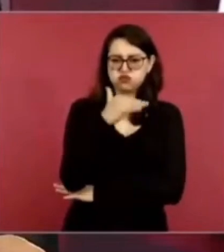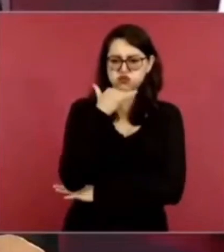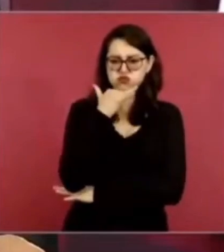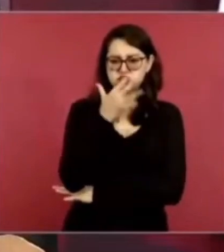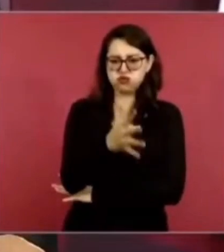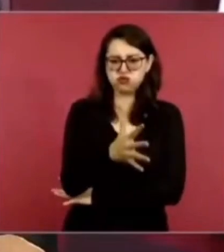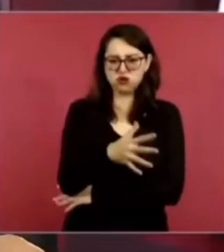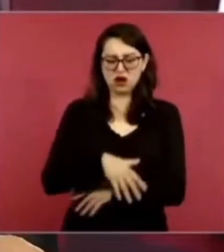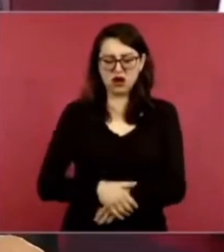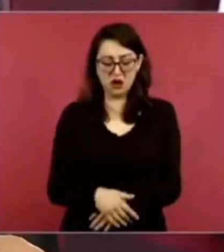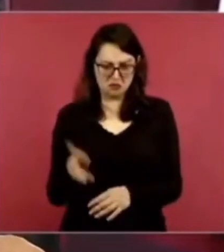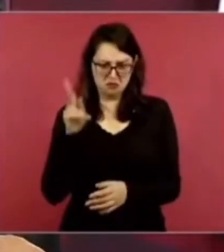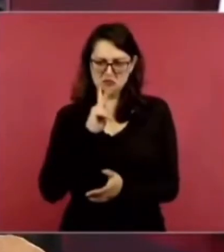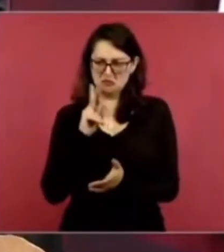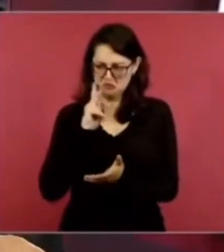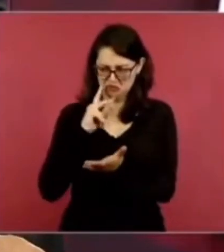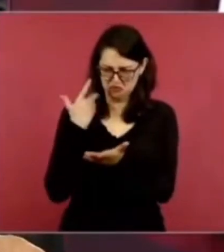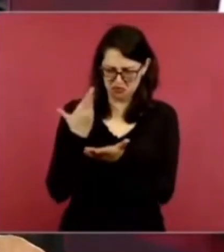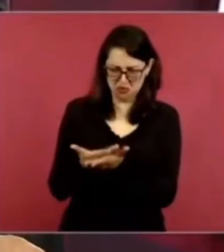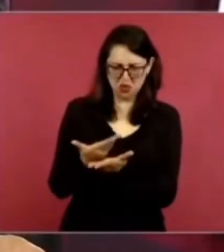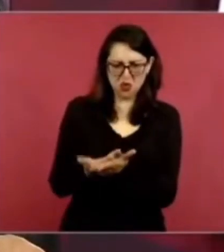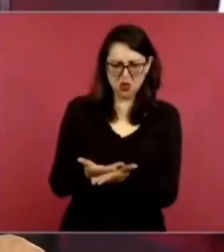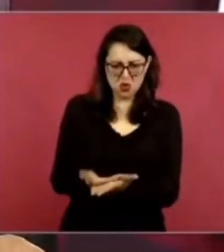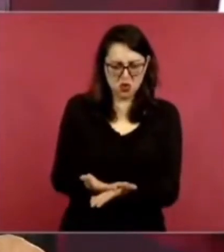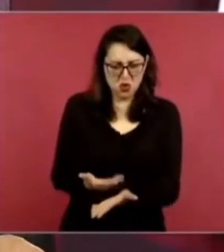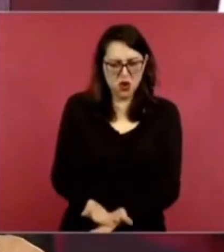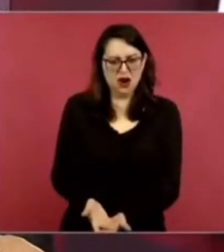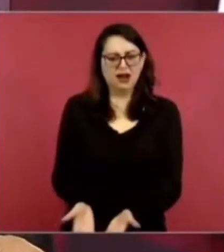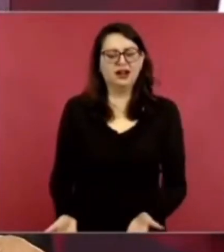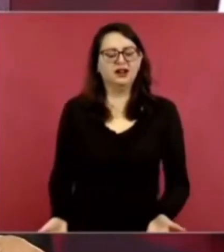Y lo puedo probar, ¿eh?